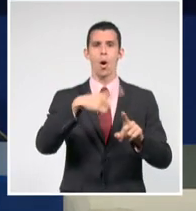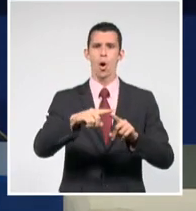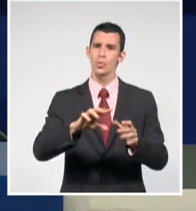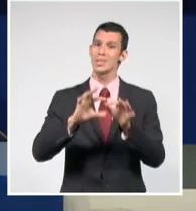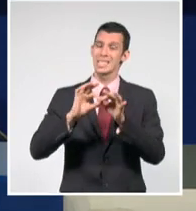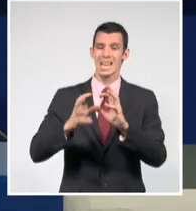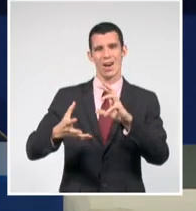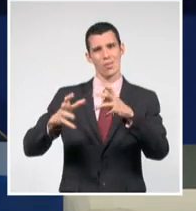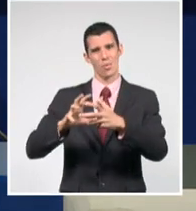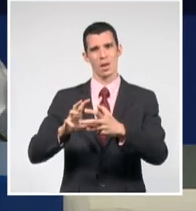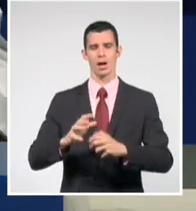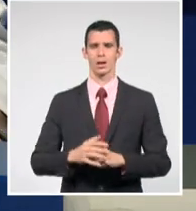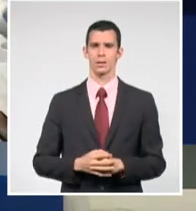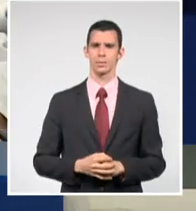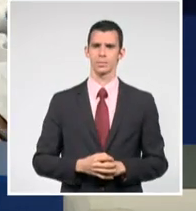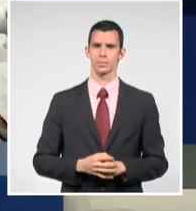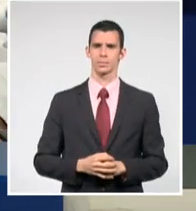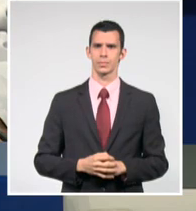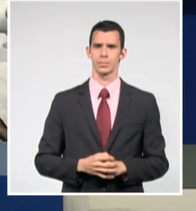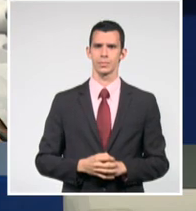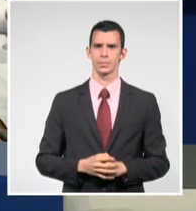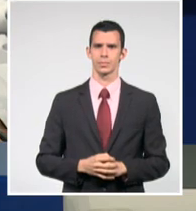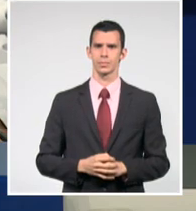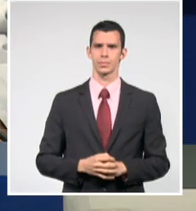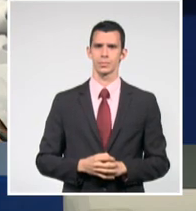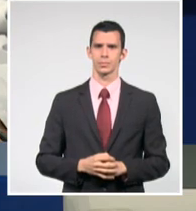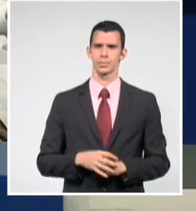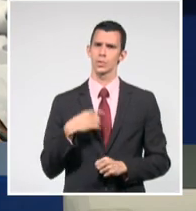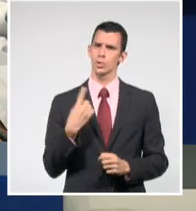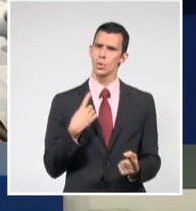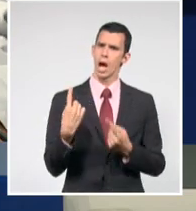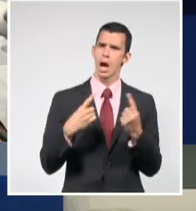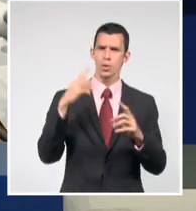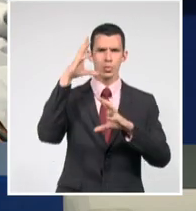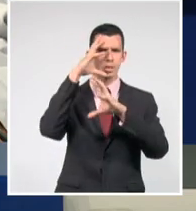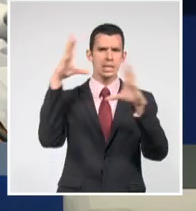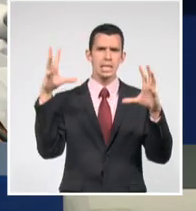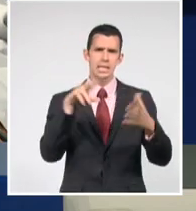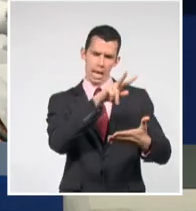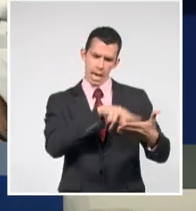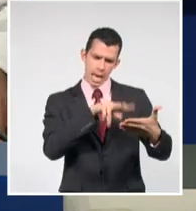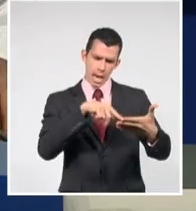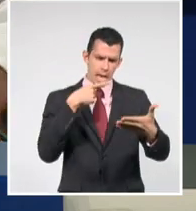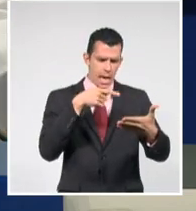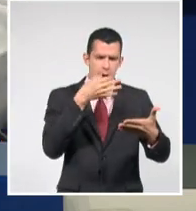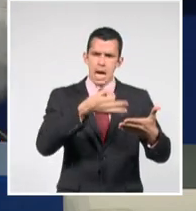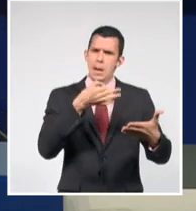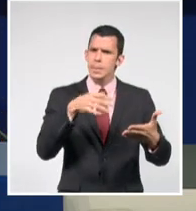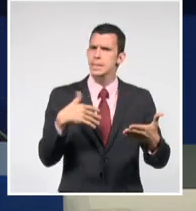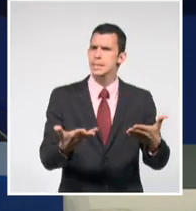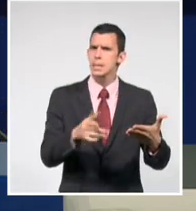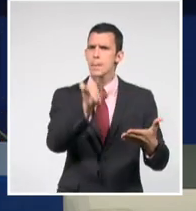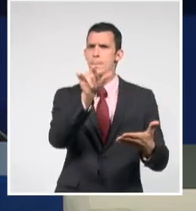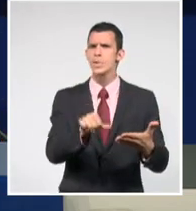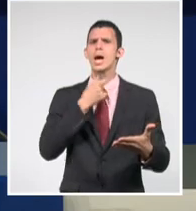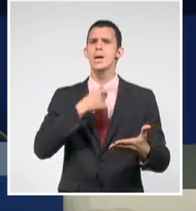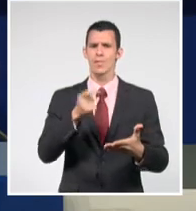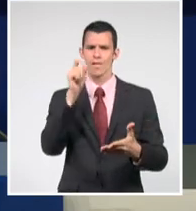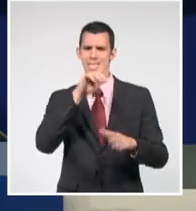Hemos leído algunos artículos recientemente que hablan de personas que se han vuelto a